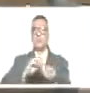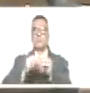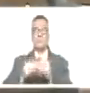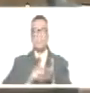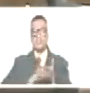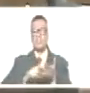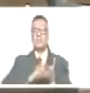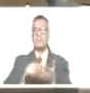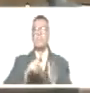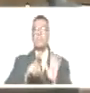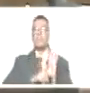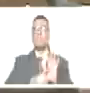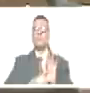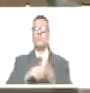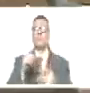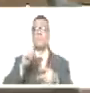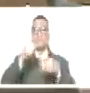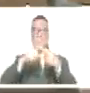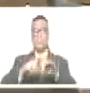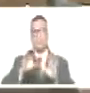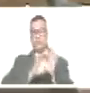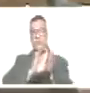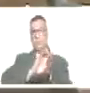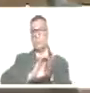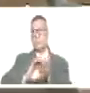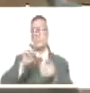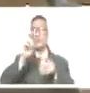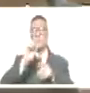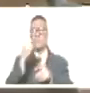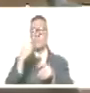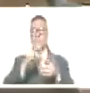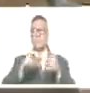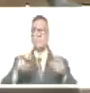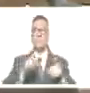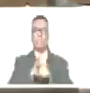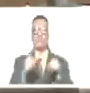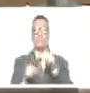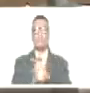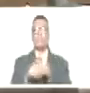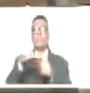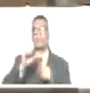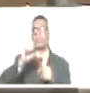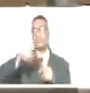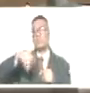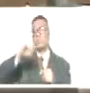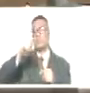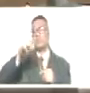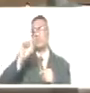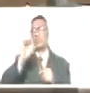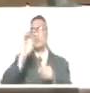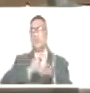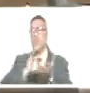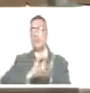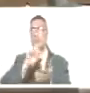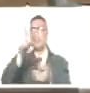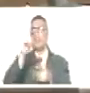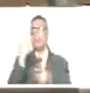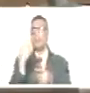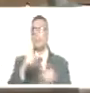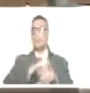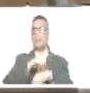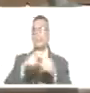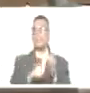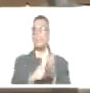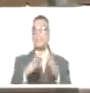denominación del capítulo 1, quedando redactado de la manera siguiente, acápite, capítulo 1, disposiciones generales. Es todo,